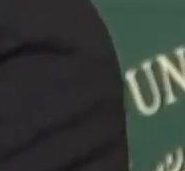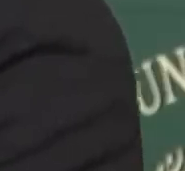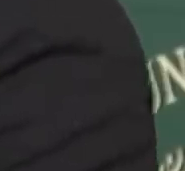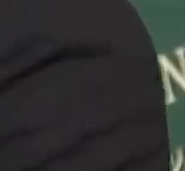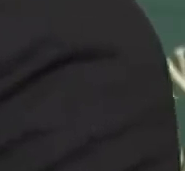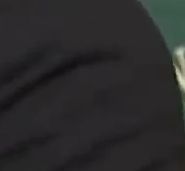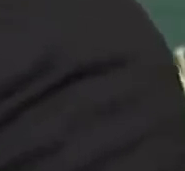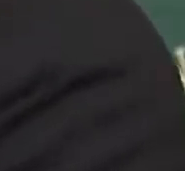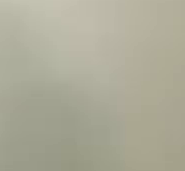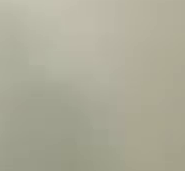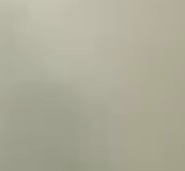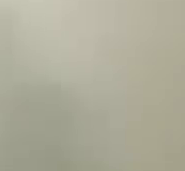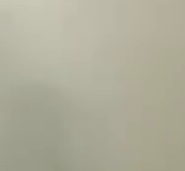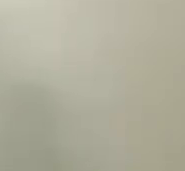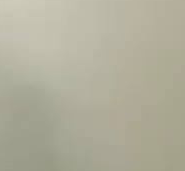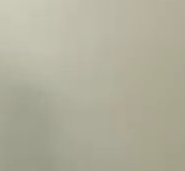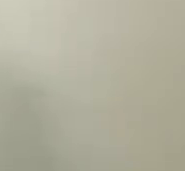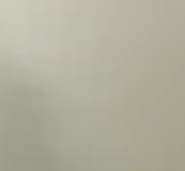preferidos